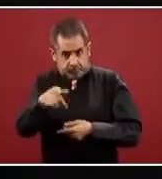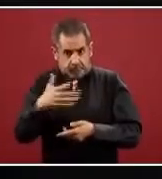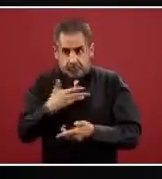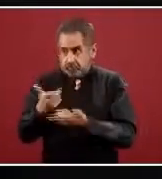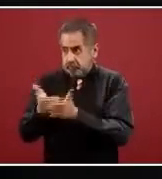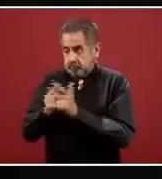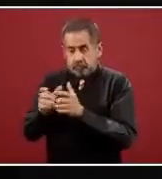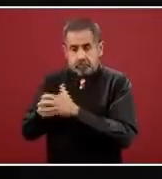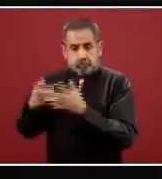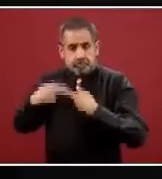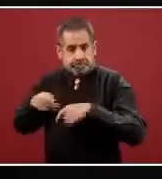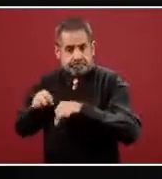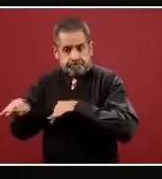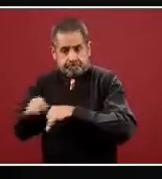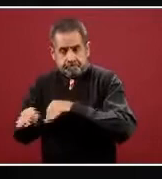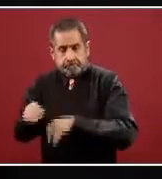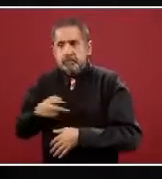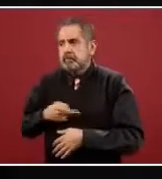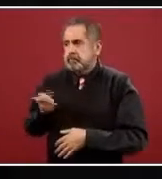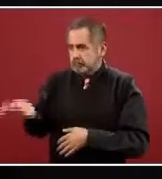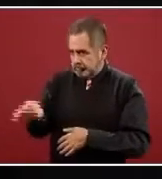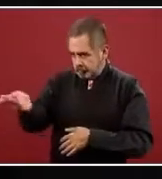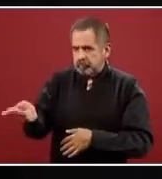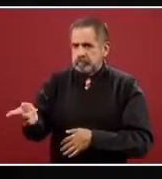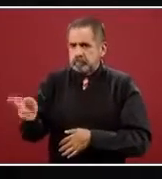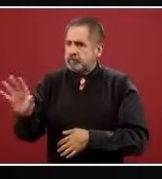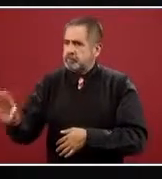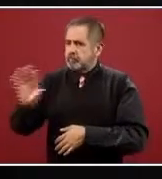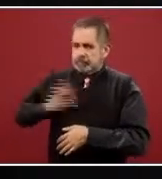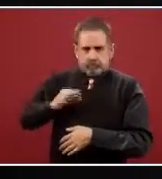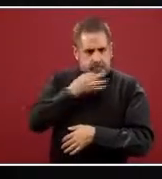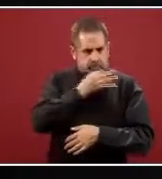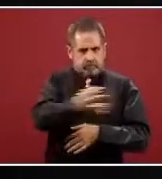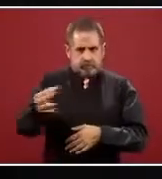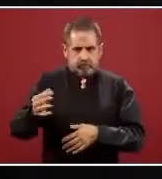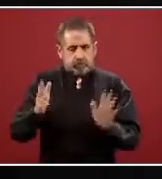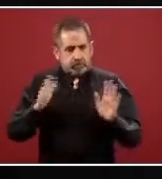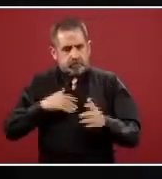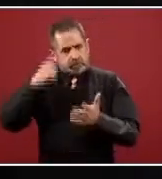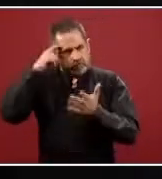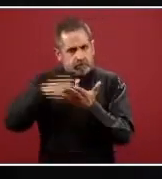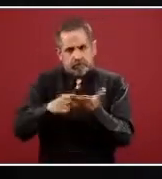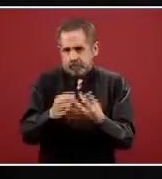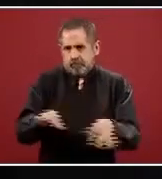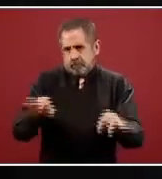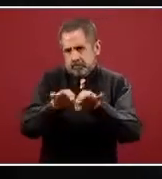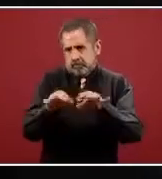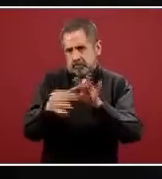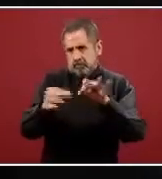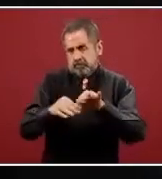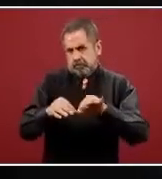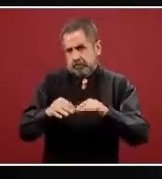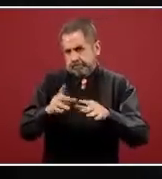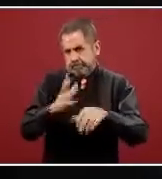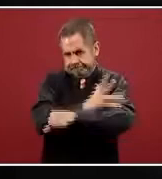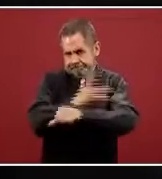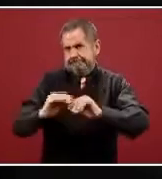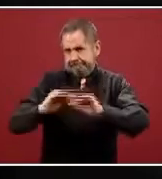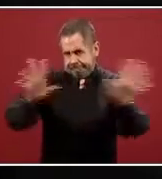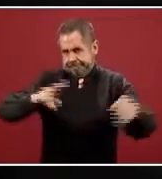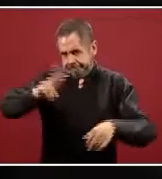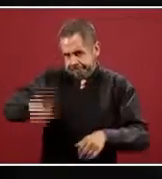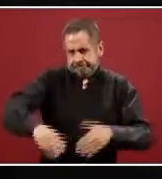de personas trabajando, si nos pueden confirmar, porque esto yo creo que también forma parte de la